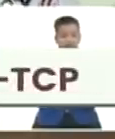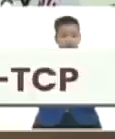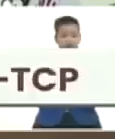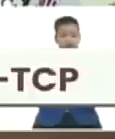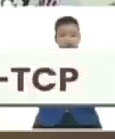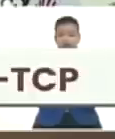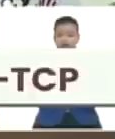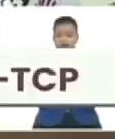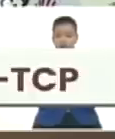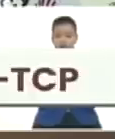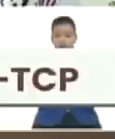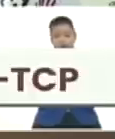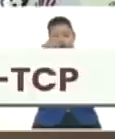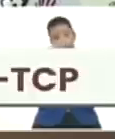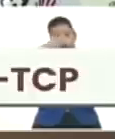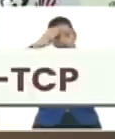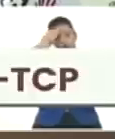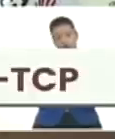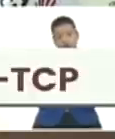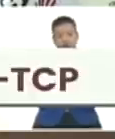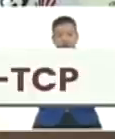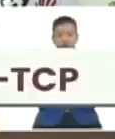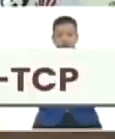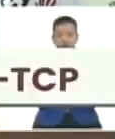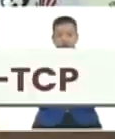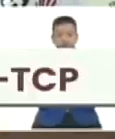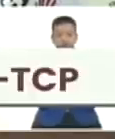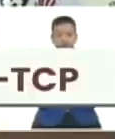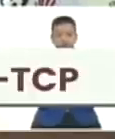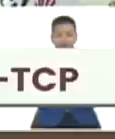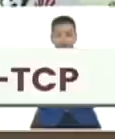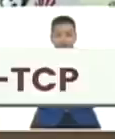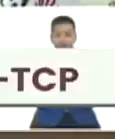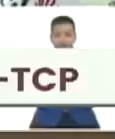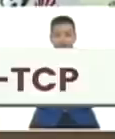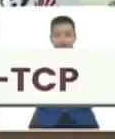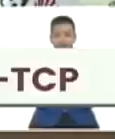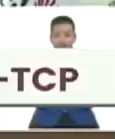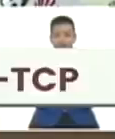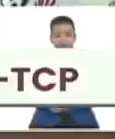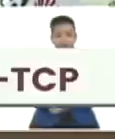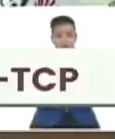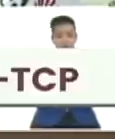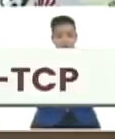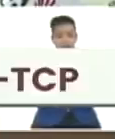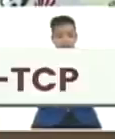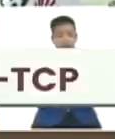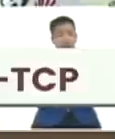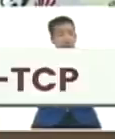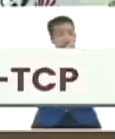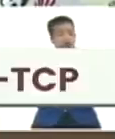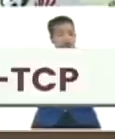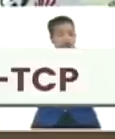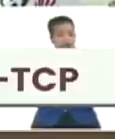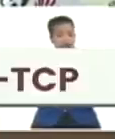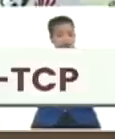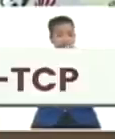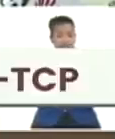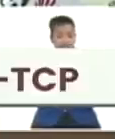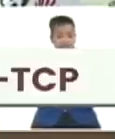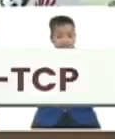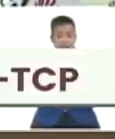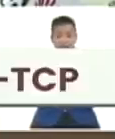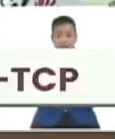Los Ángeles. Los jefes de Estado y de Gobierno y los jefes de delegaciones de los países de la Alianza